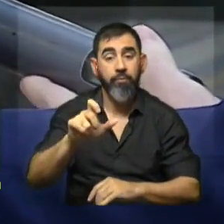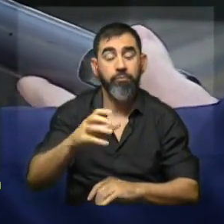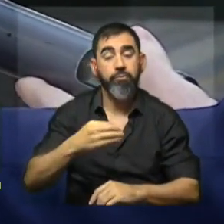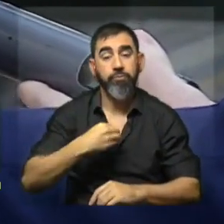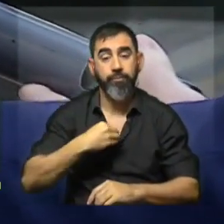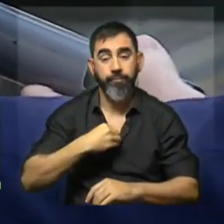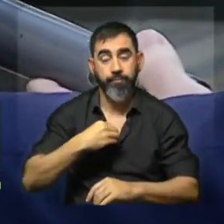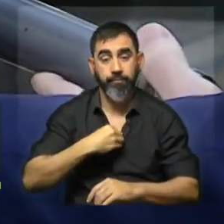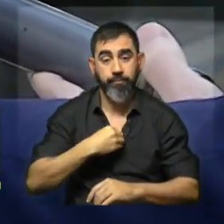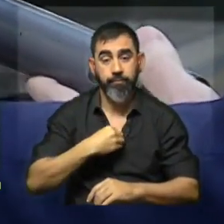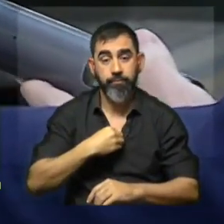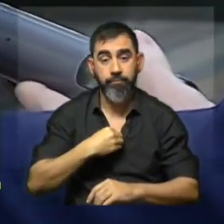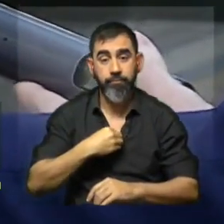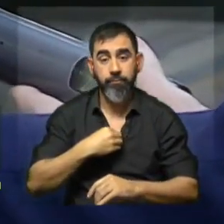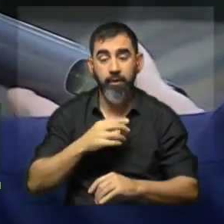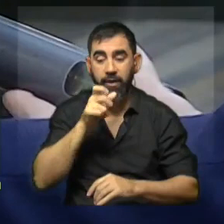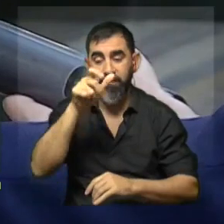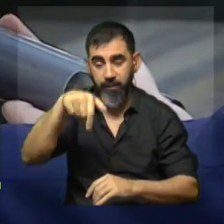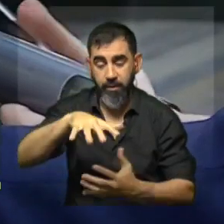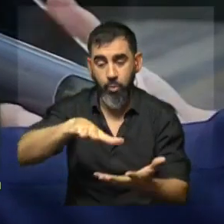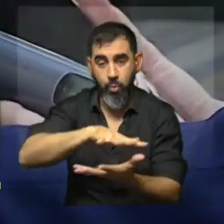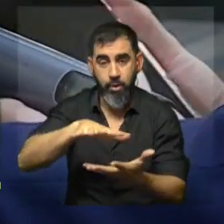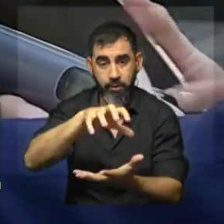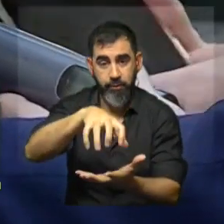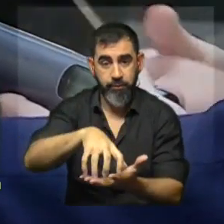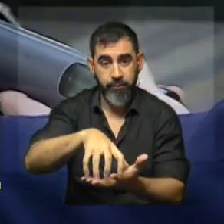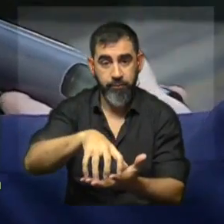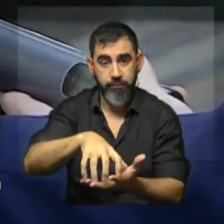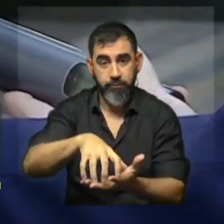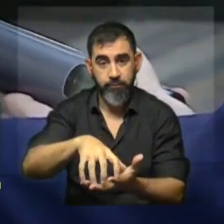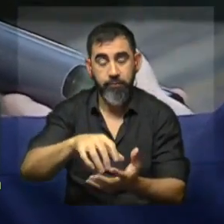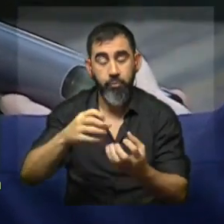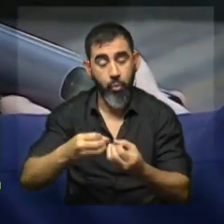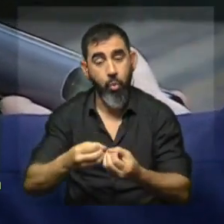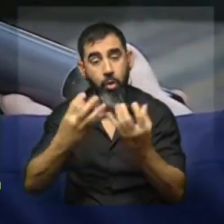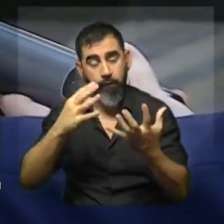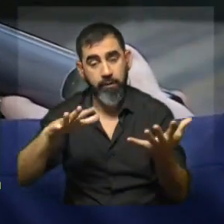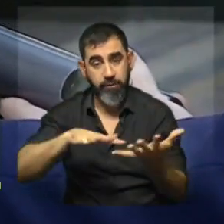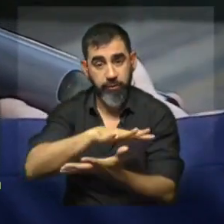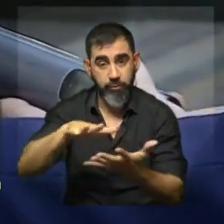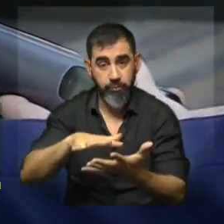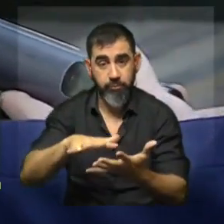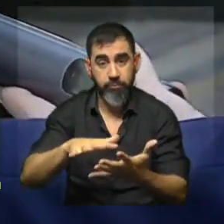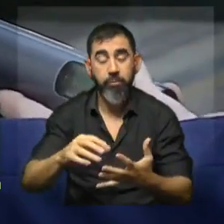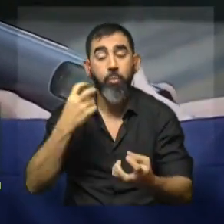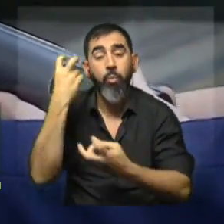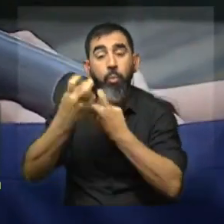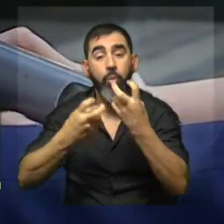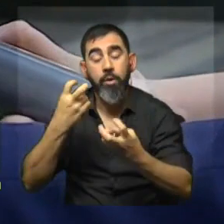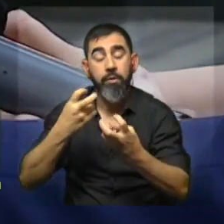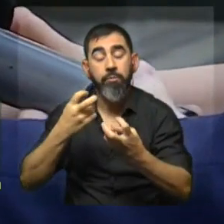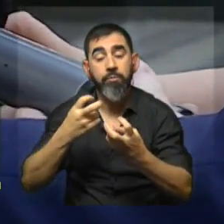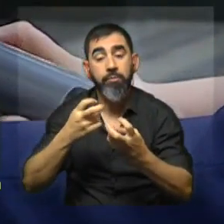confía en lo que representa este lugar, ¿verdad? Entonces nos parece un hecho gravísimo y vamos a tratar de